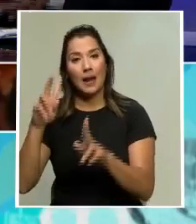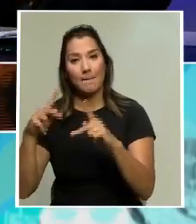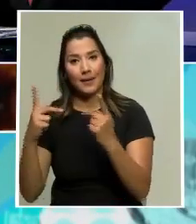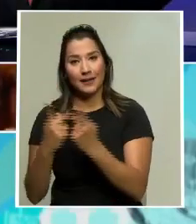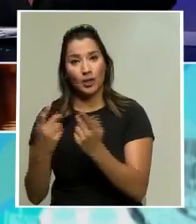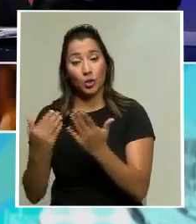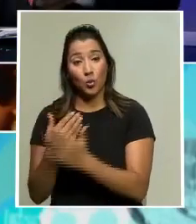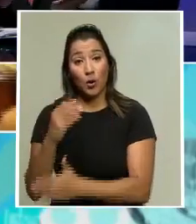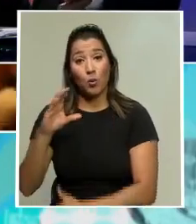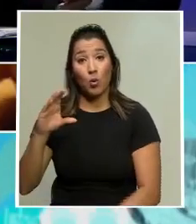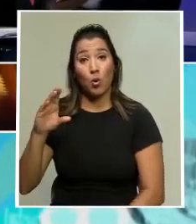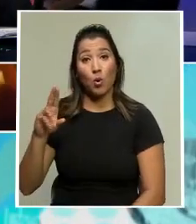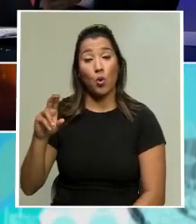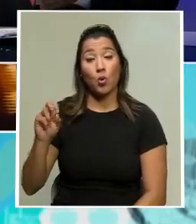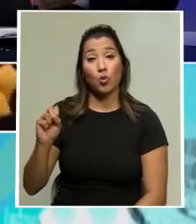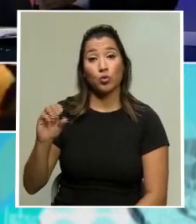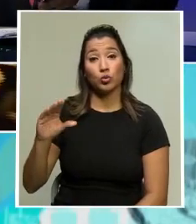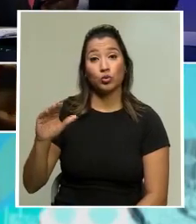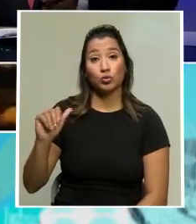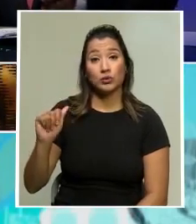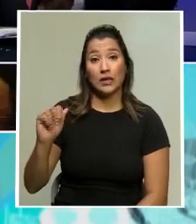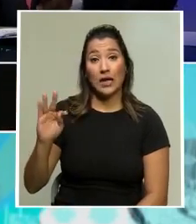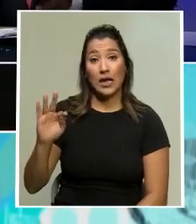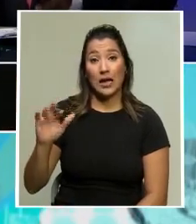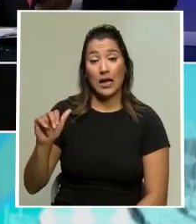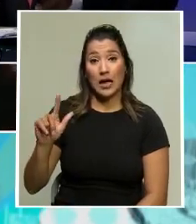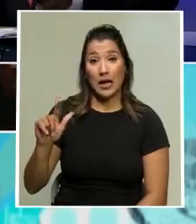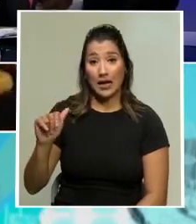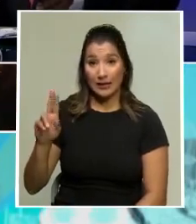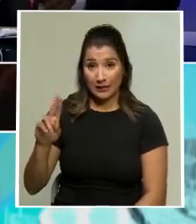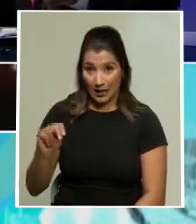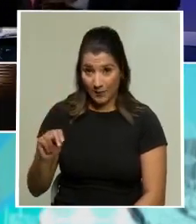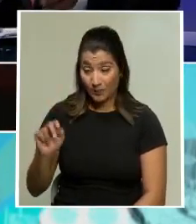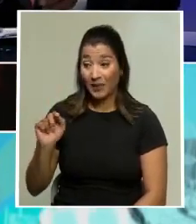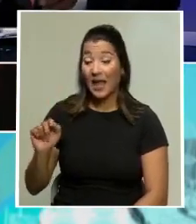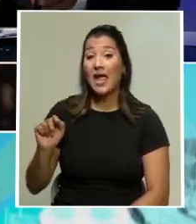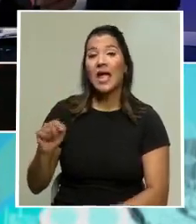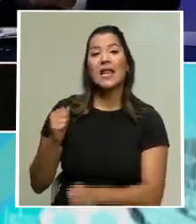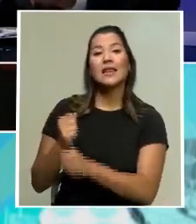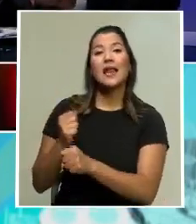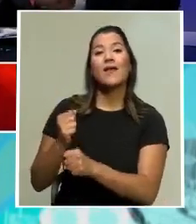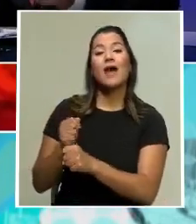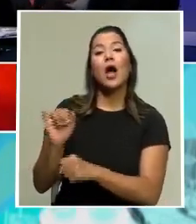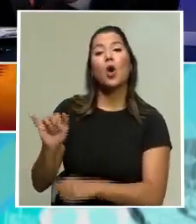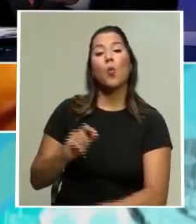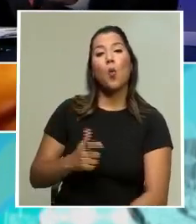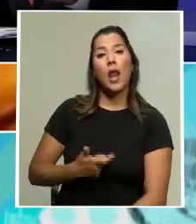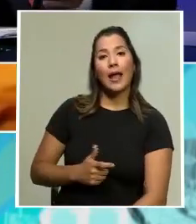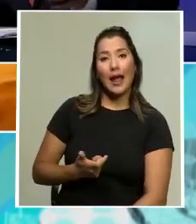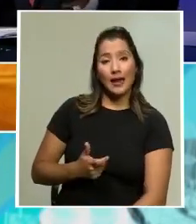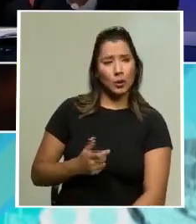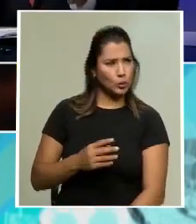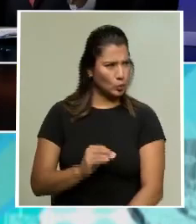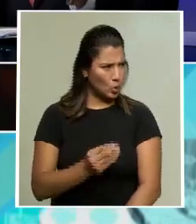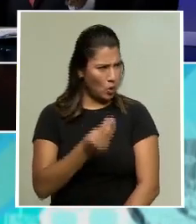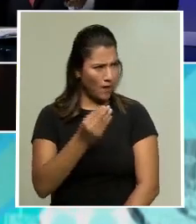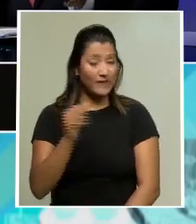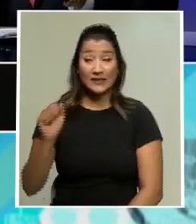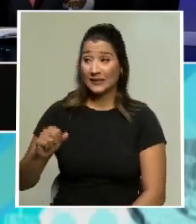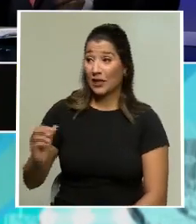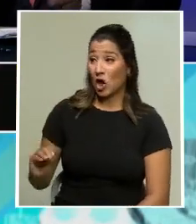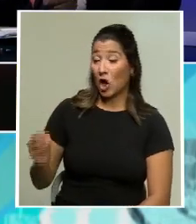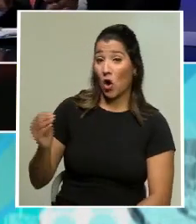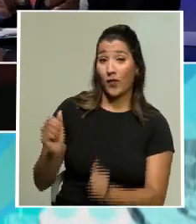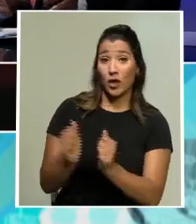Hace, digamos, un periodo como alcalde de ese pueblo pequeño. Muy joven. Muy joven, 31